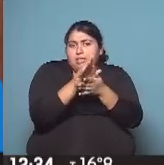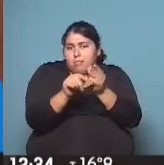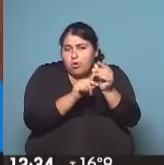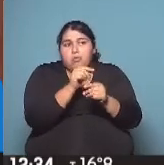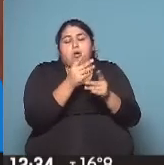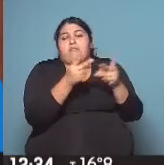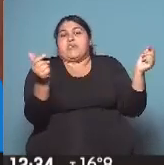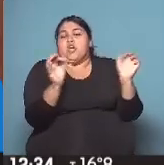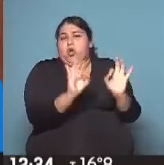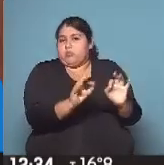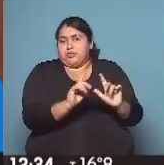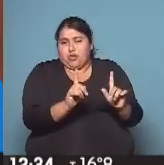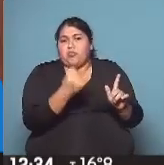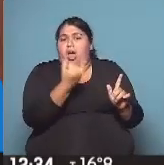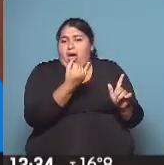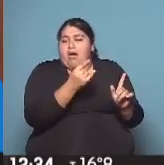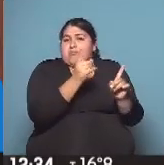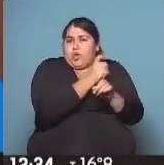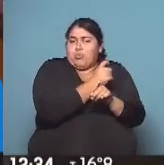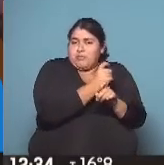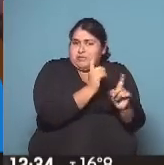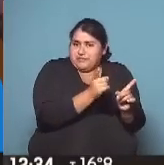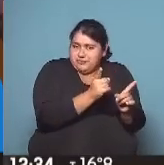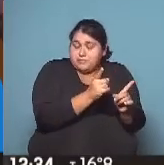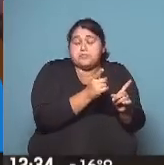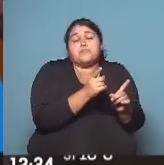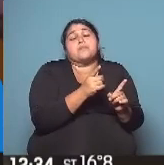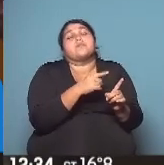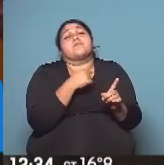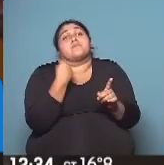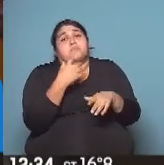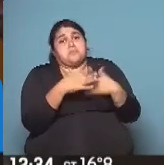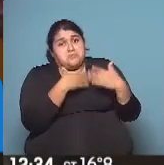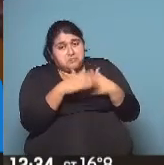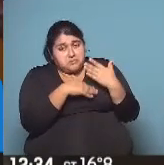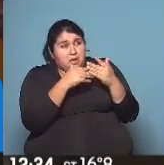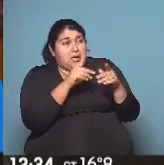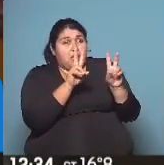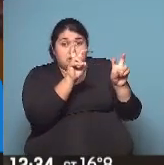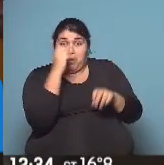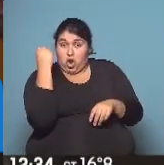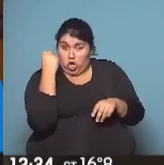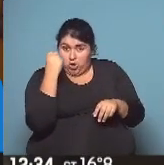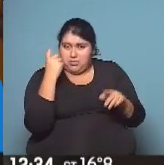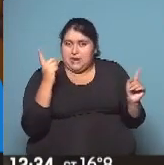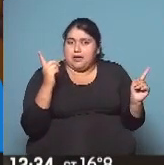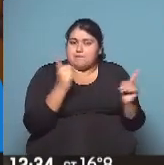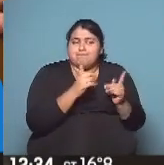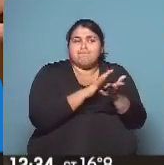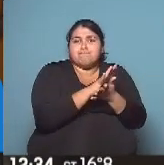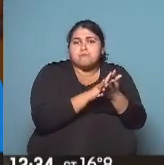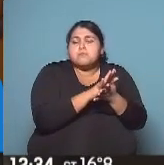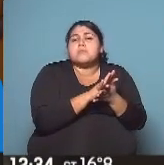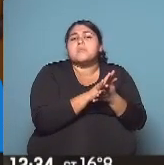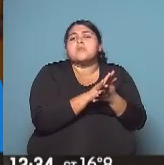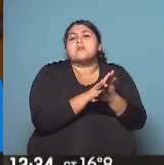ahí arrastramos algunos problemas. Ujú. Cuando venimos más al corto plazo, hablando todavía de la parte económica, la Argentina está atravesando desde el